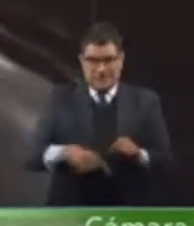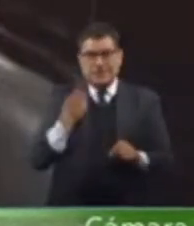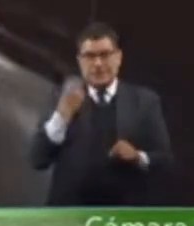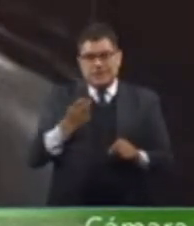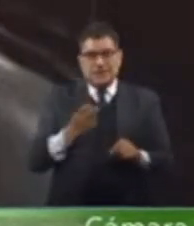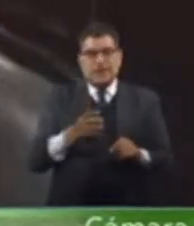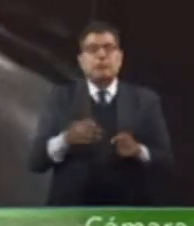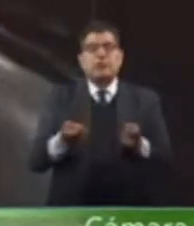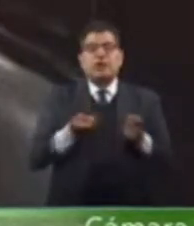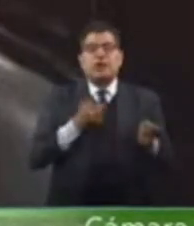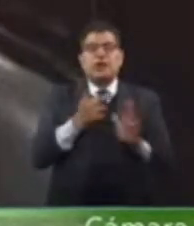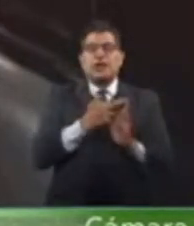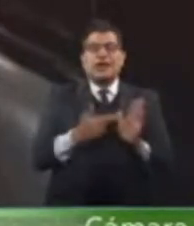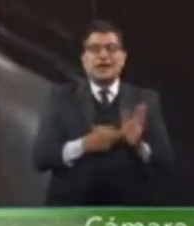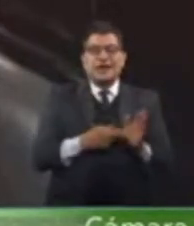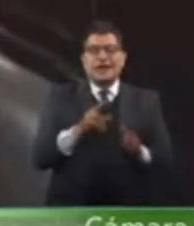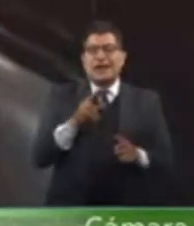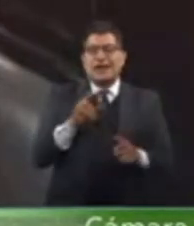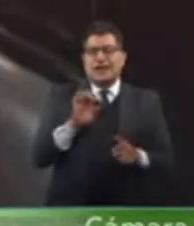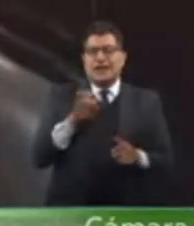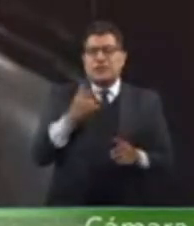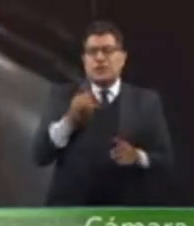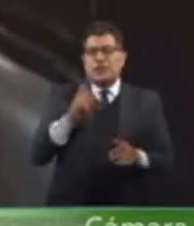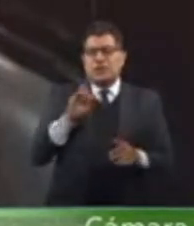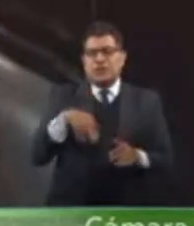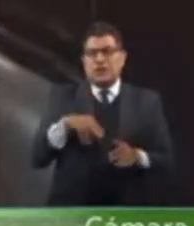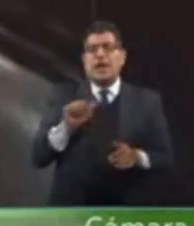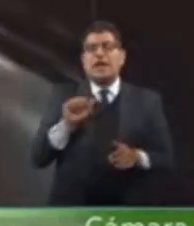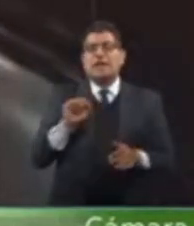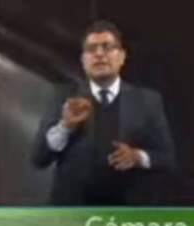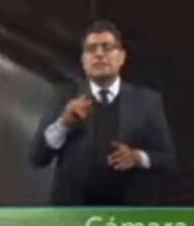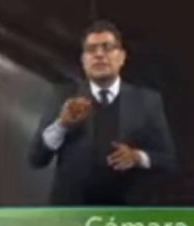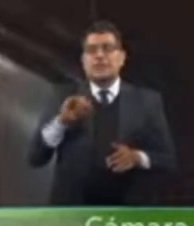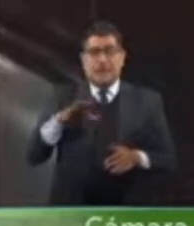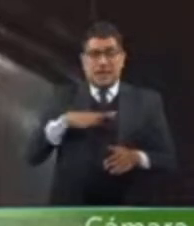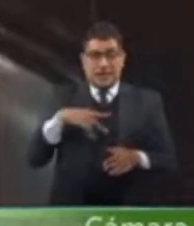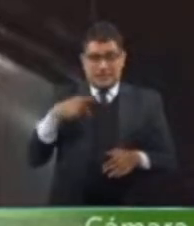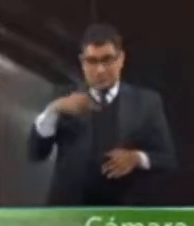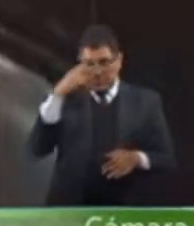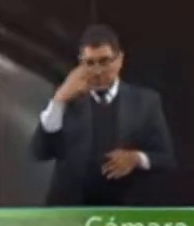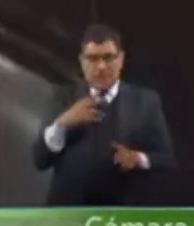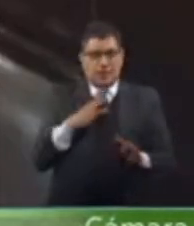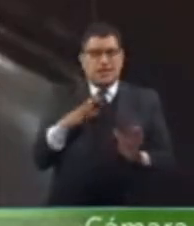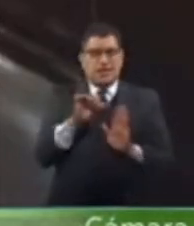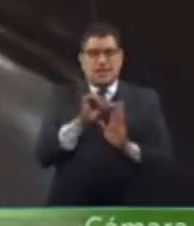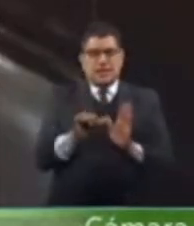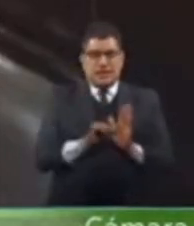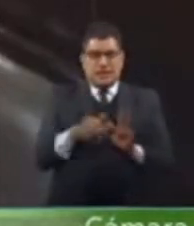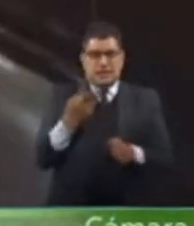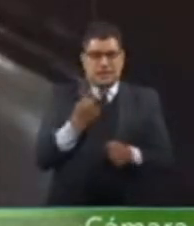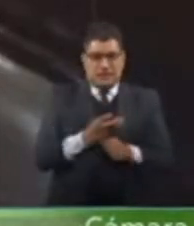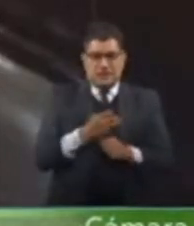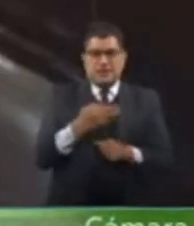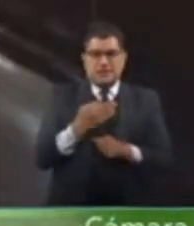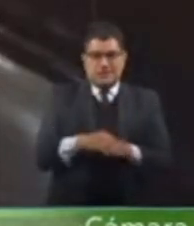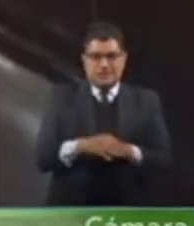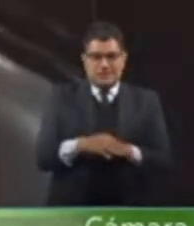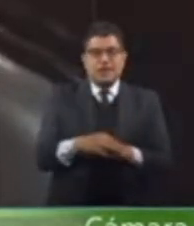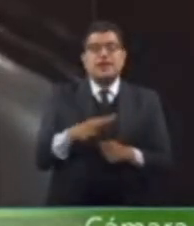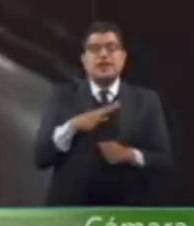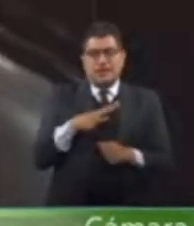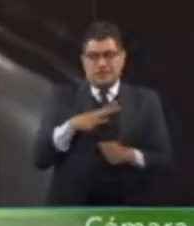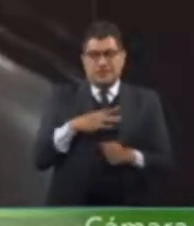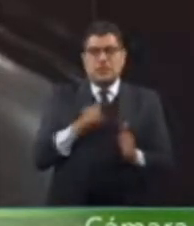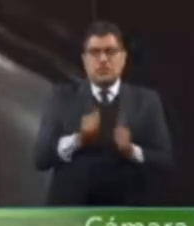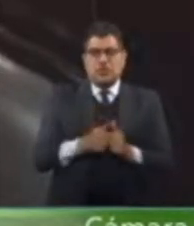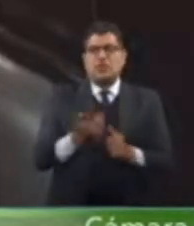la regulación asimétrica que hoy existe en el país. Ese es el artículo tercero transitorio del